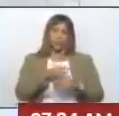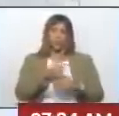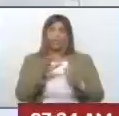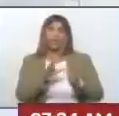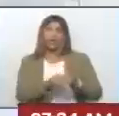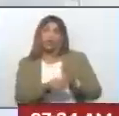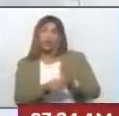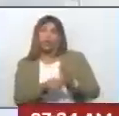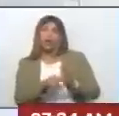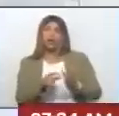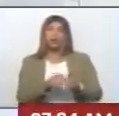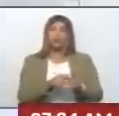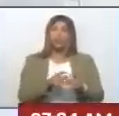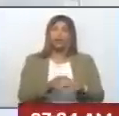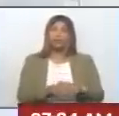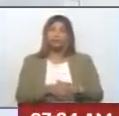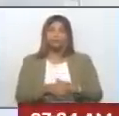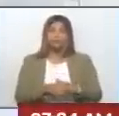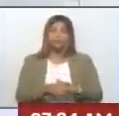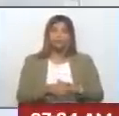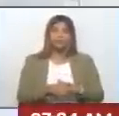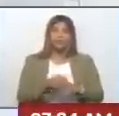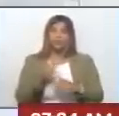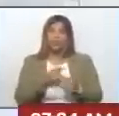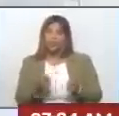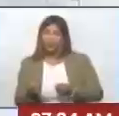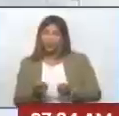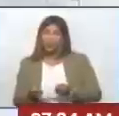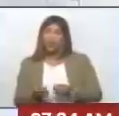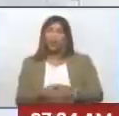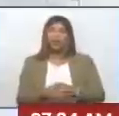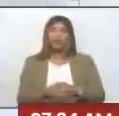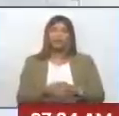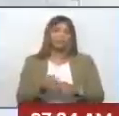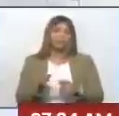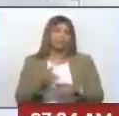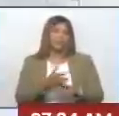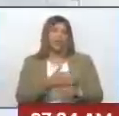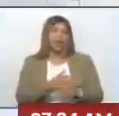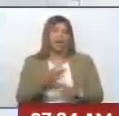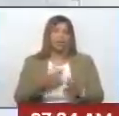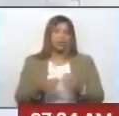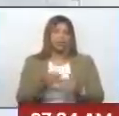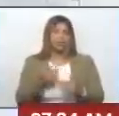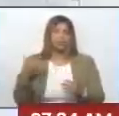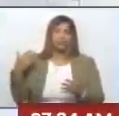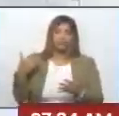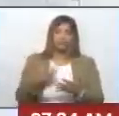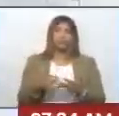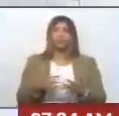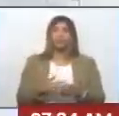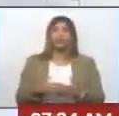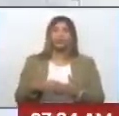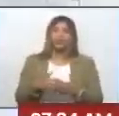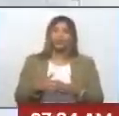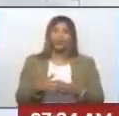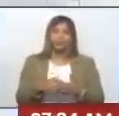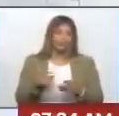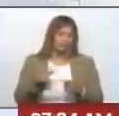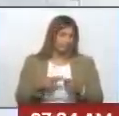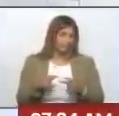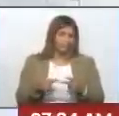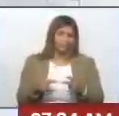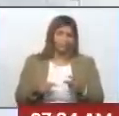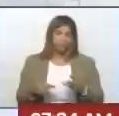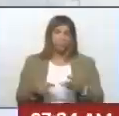robar, de expoliar como monómeros, como lo han hecho en Sidgo, en Estados Unidos, como tantas cosas que